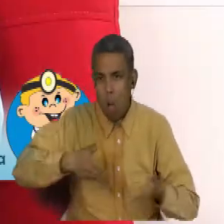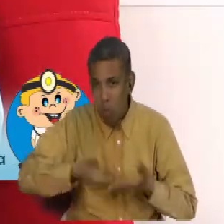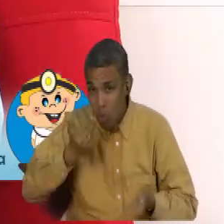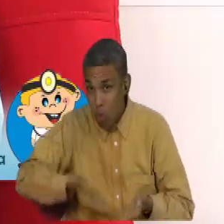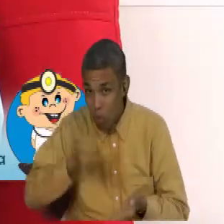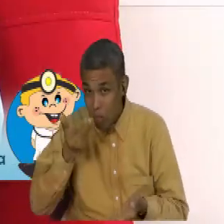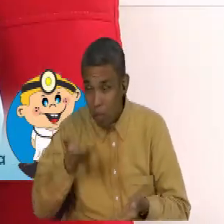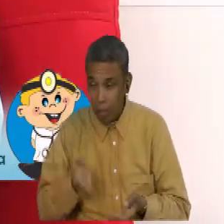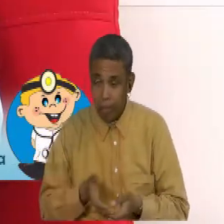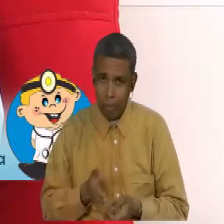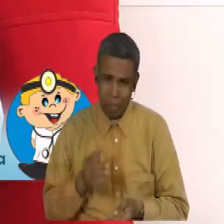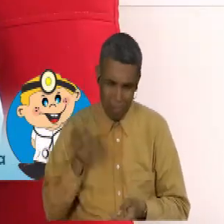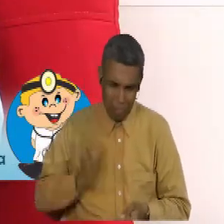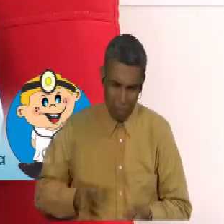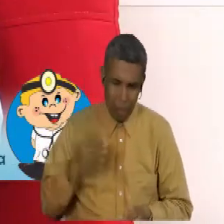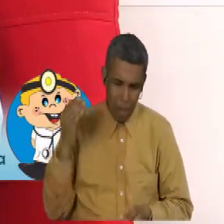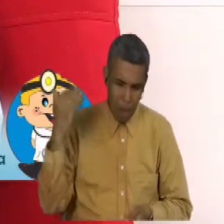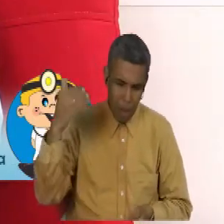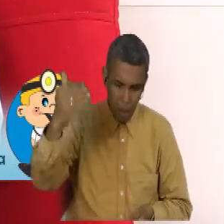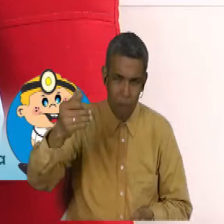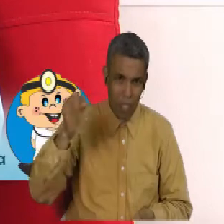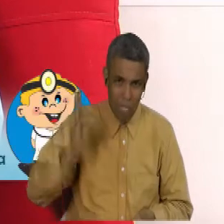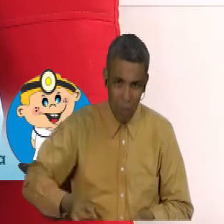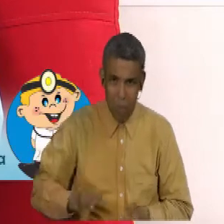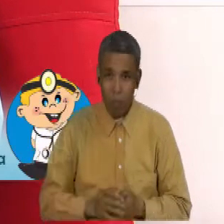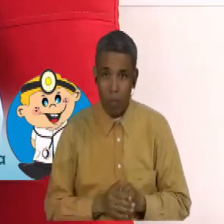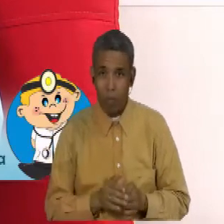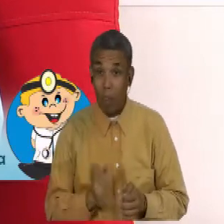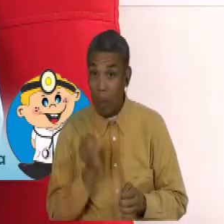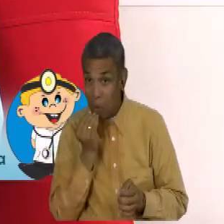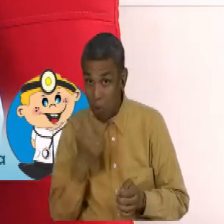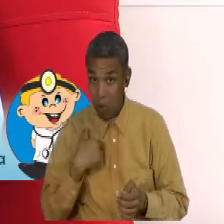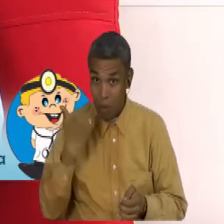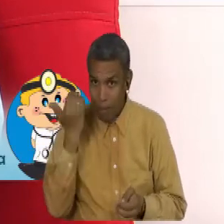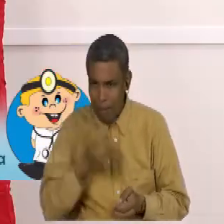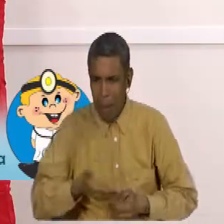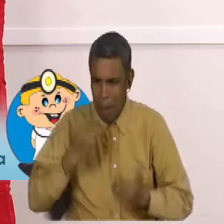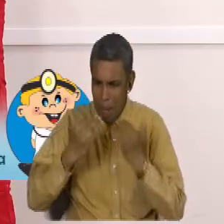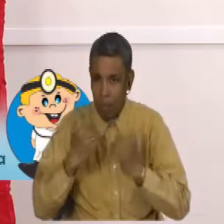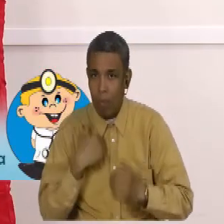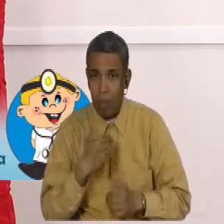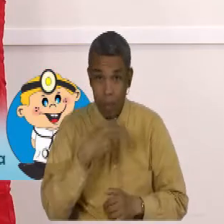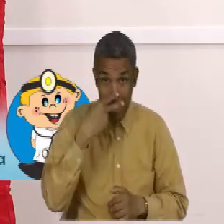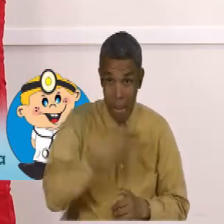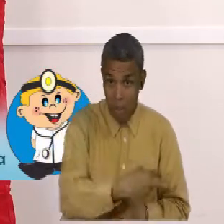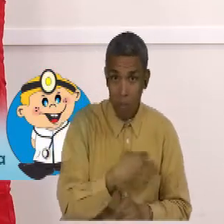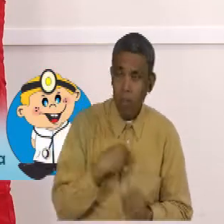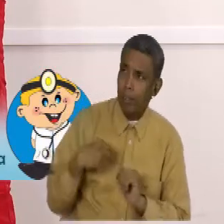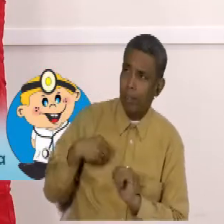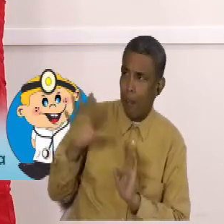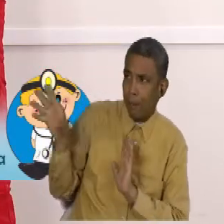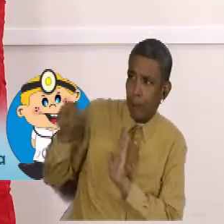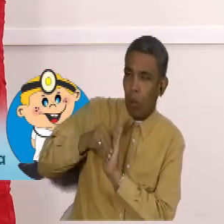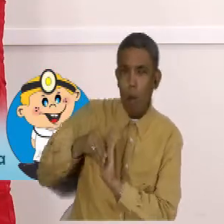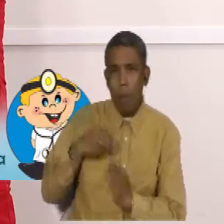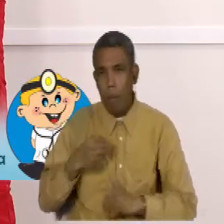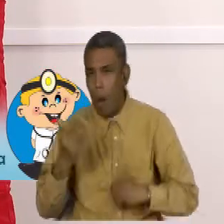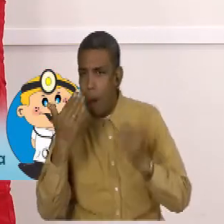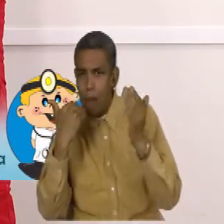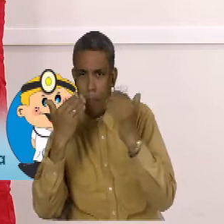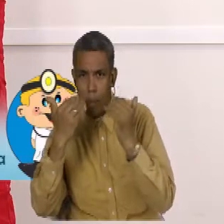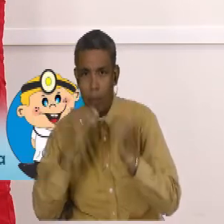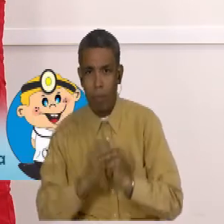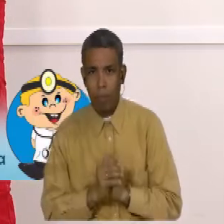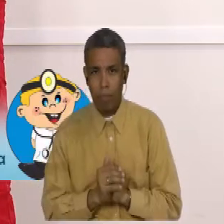de alimentación no muy buenos, y vamos a terminar en niños obesos. Sí, señor. Bueno, ustedes pueden observar en pantalla Pedicentro,